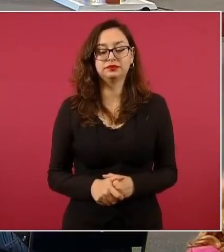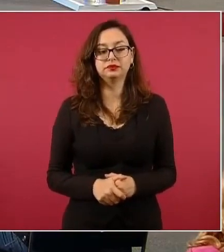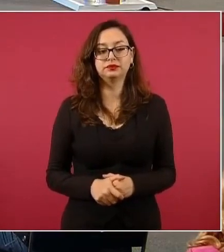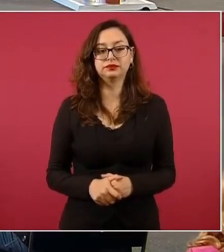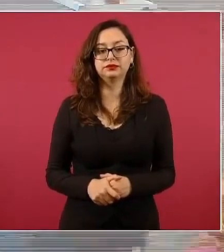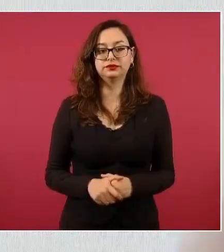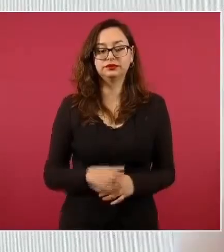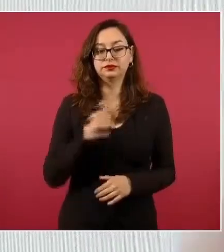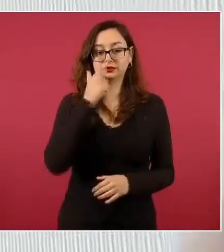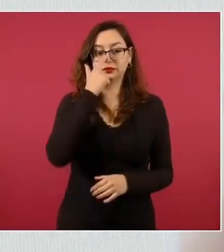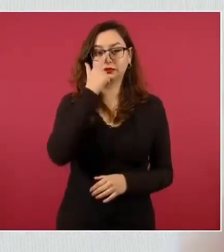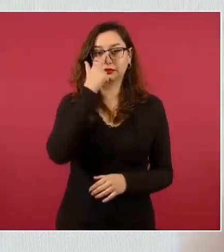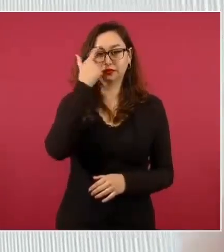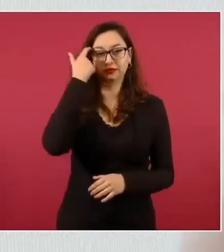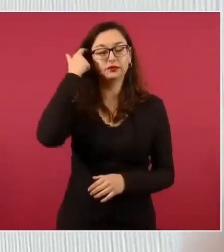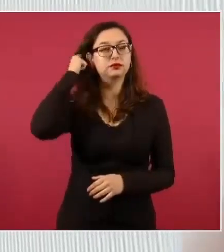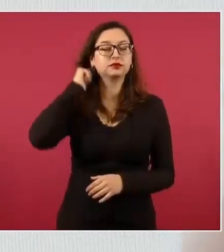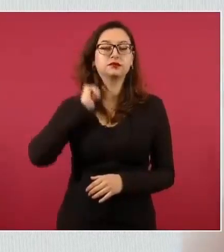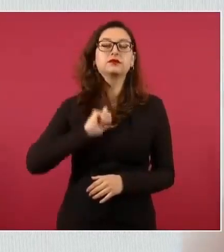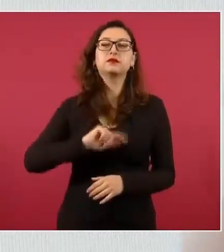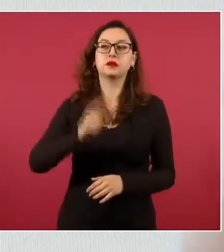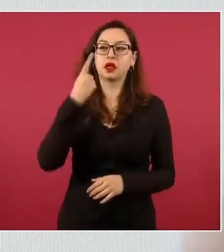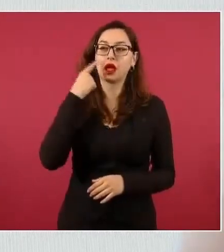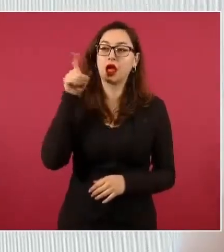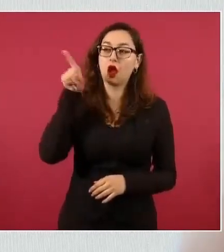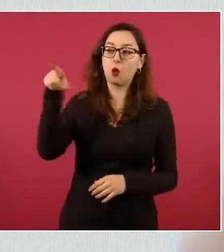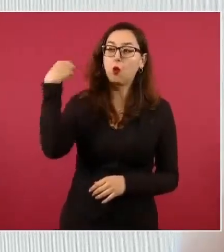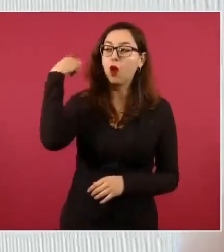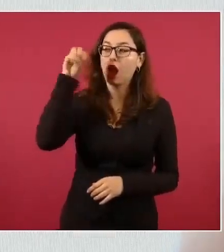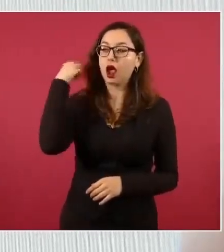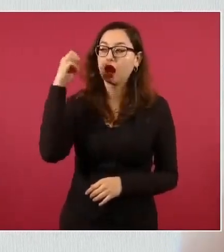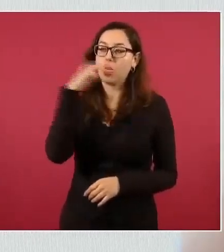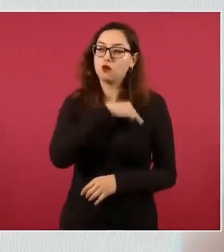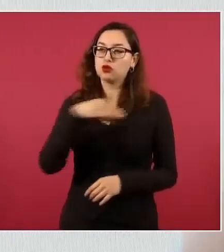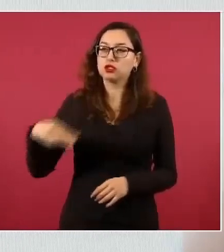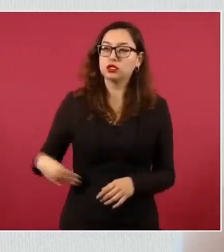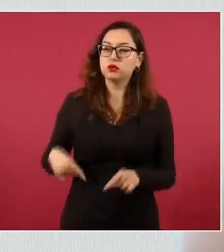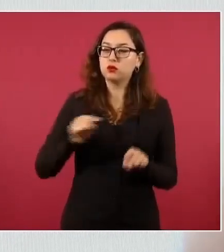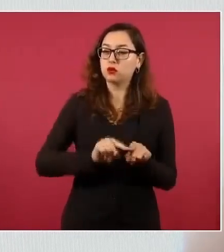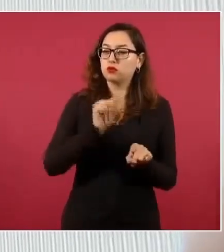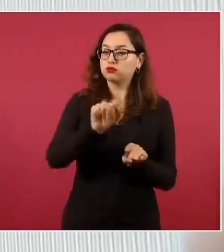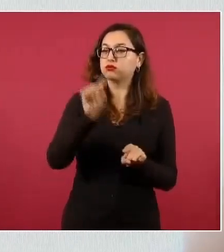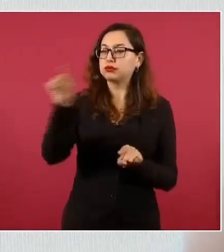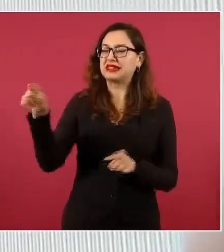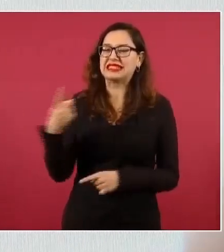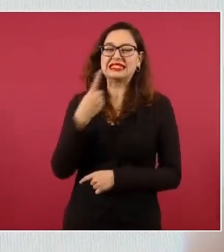120 caminos en municipios de Oaxaca.